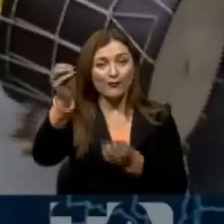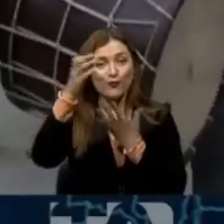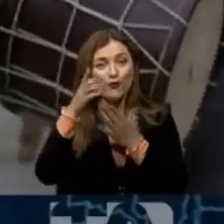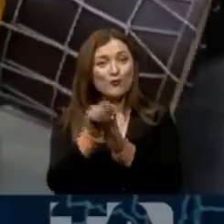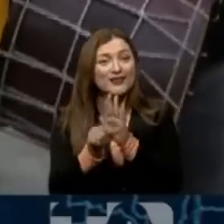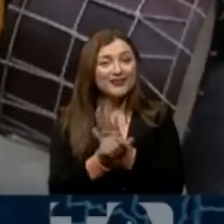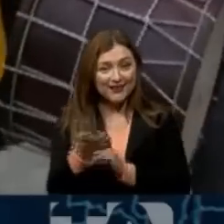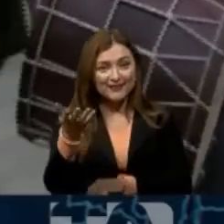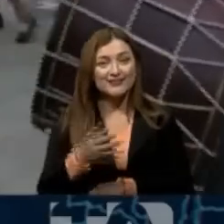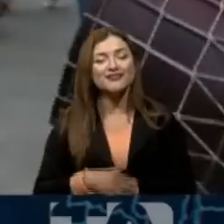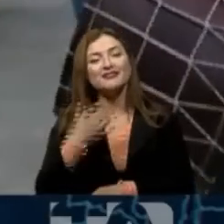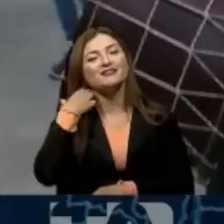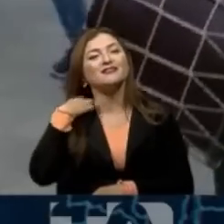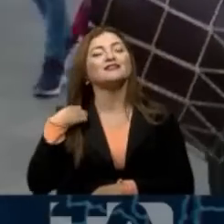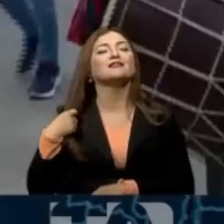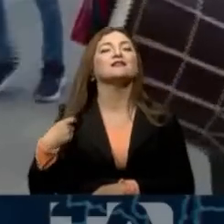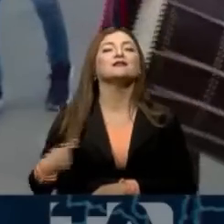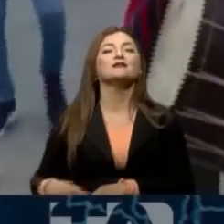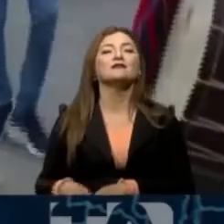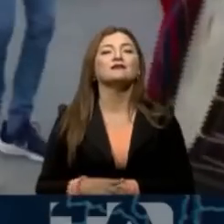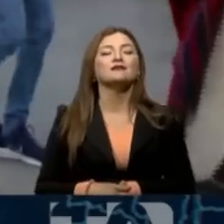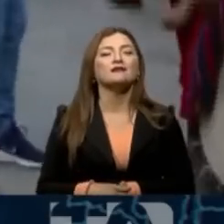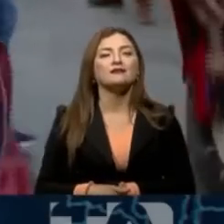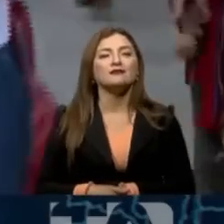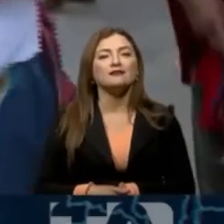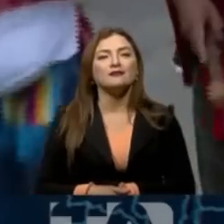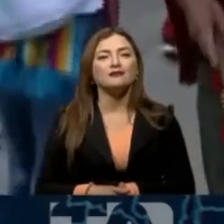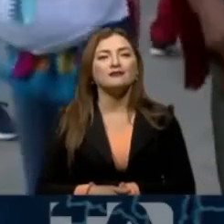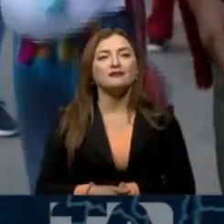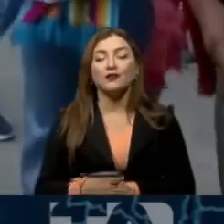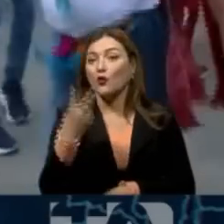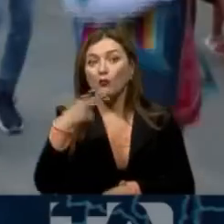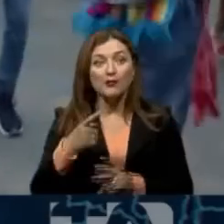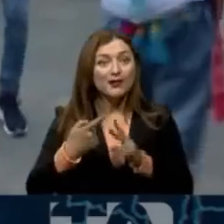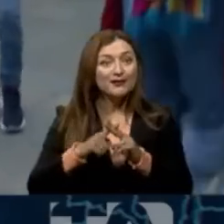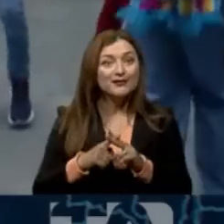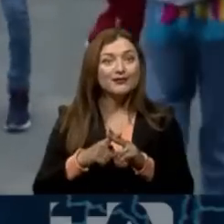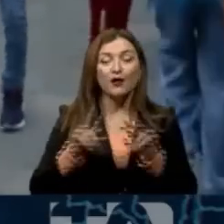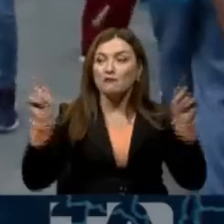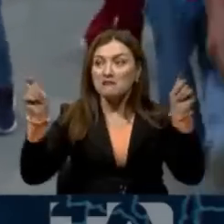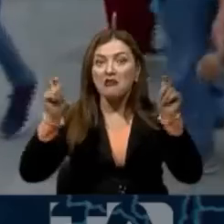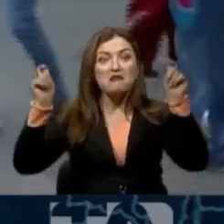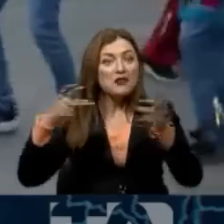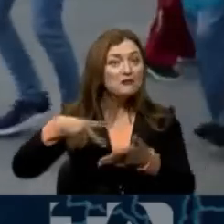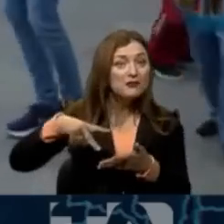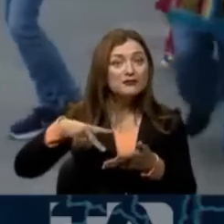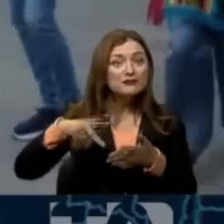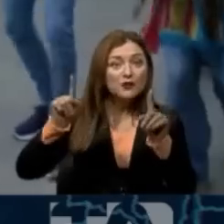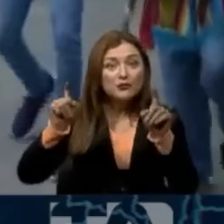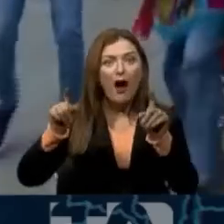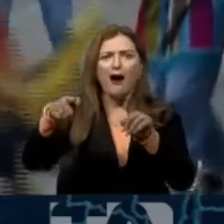contarnos todos los detalles. Juan Miguel, ¿cómo estás? Veo que ya arrancaron. Te iba a preguntar si arrancaron las fiestas, pero parece que ya